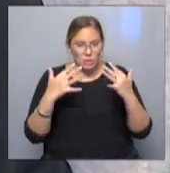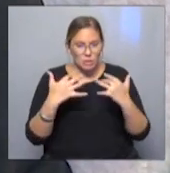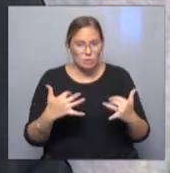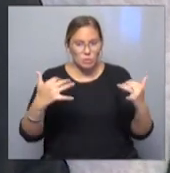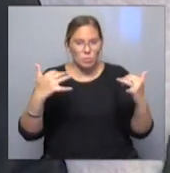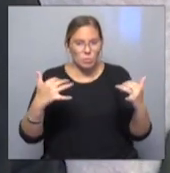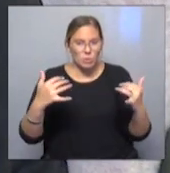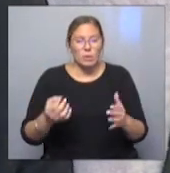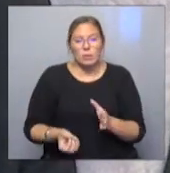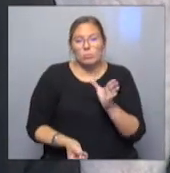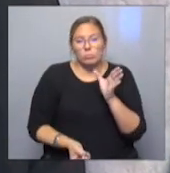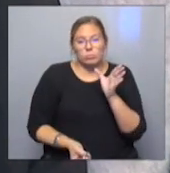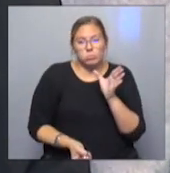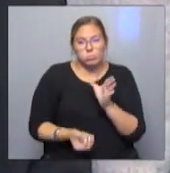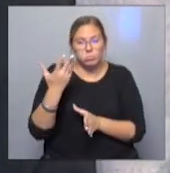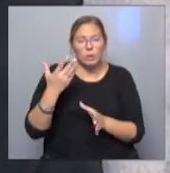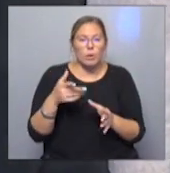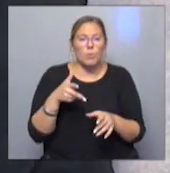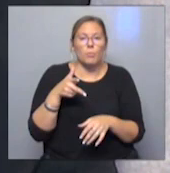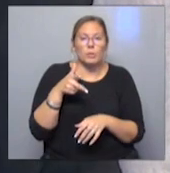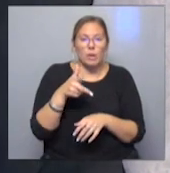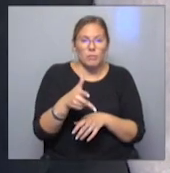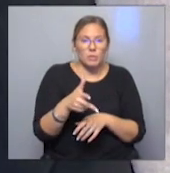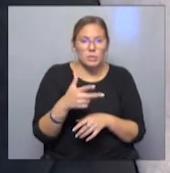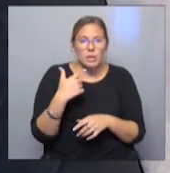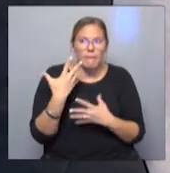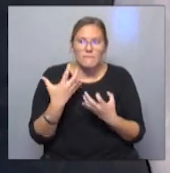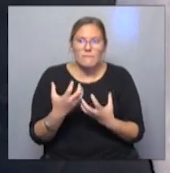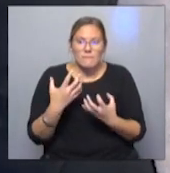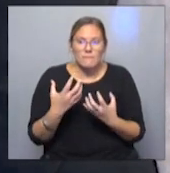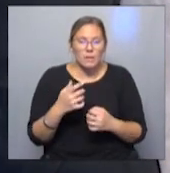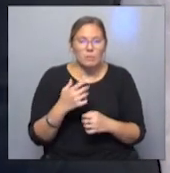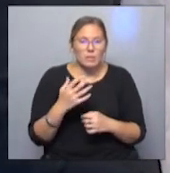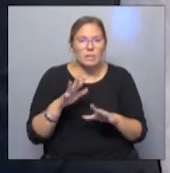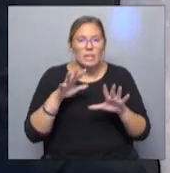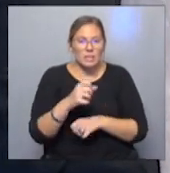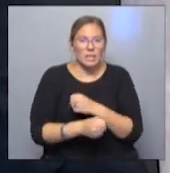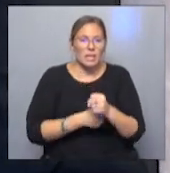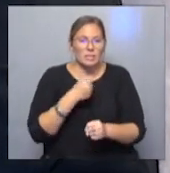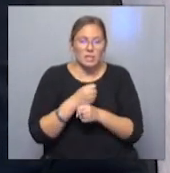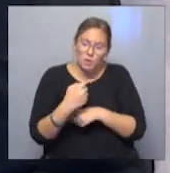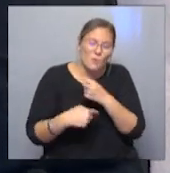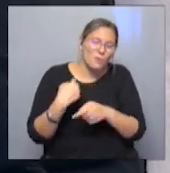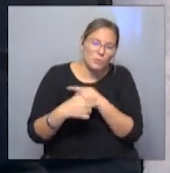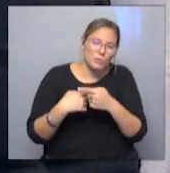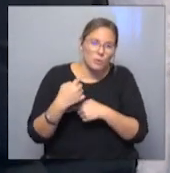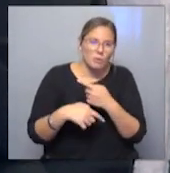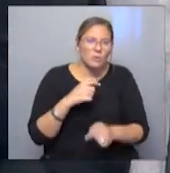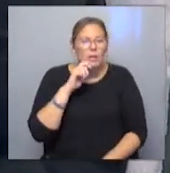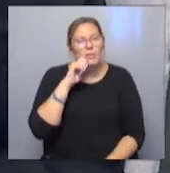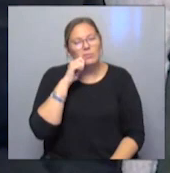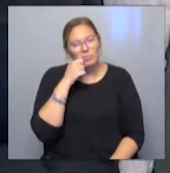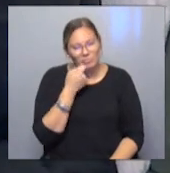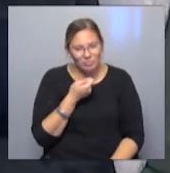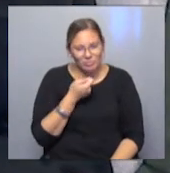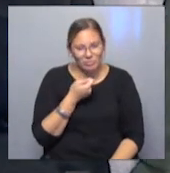que nació para una fecha y nos entusiasmamos tanto que hace 10 años que estamos en ello. Qué lindo, qué